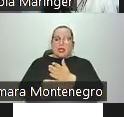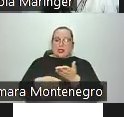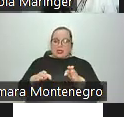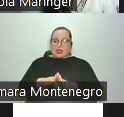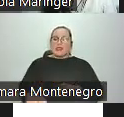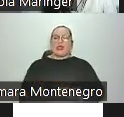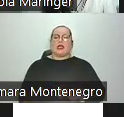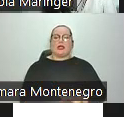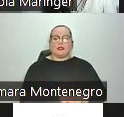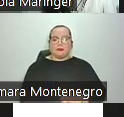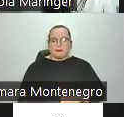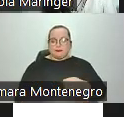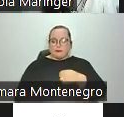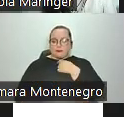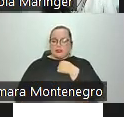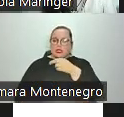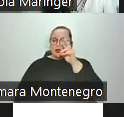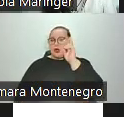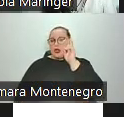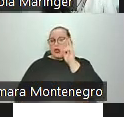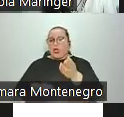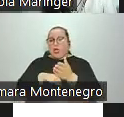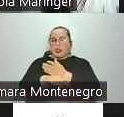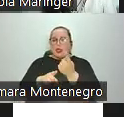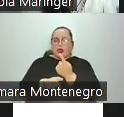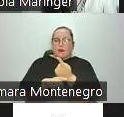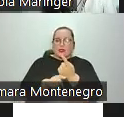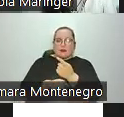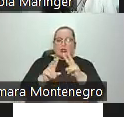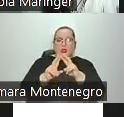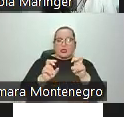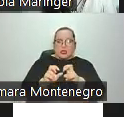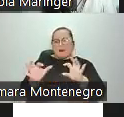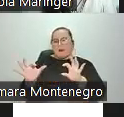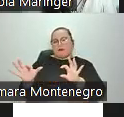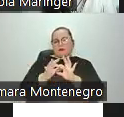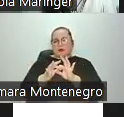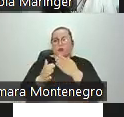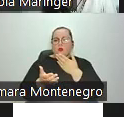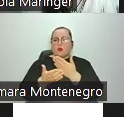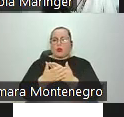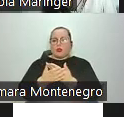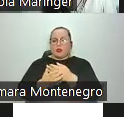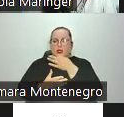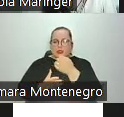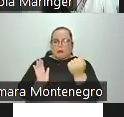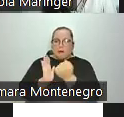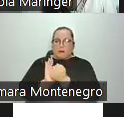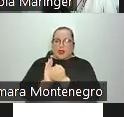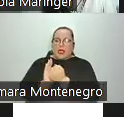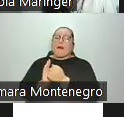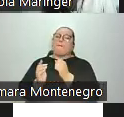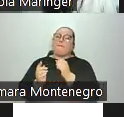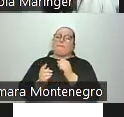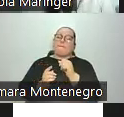quiero recordar esto que hablamos en la primera charla y que tiene todo el sentido cuando uno habla de marca personal, que es